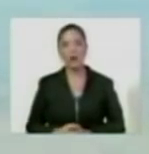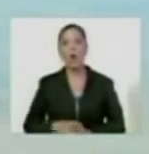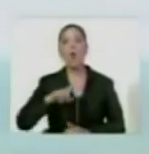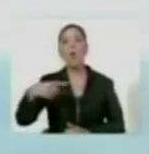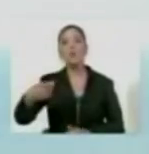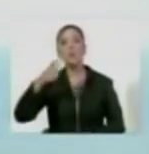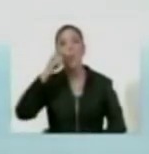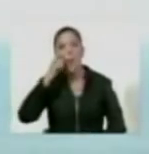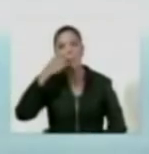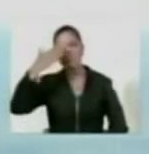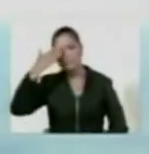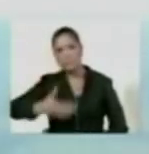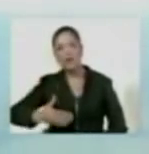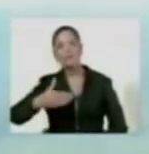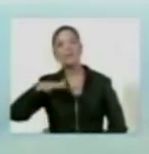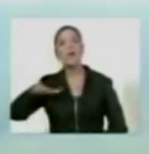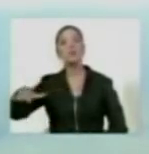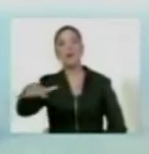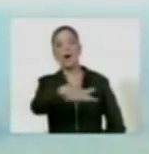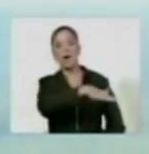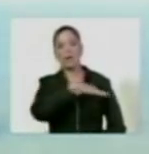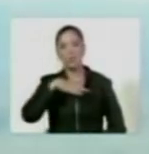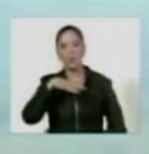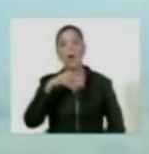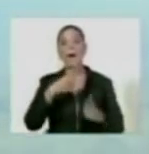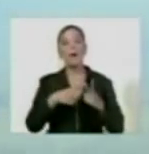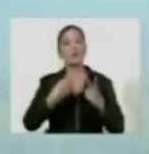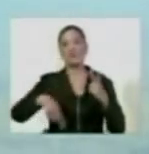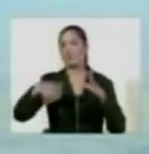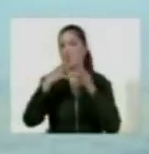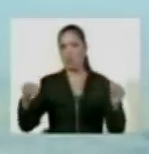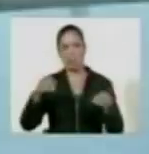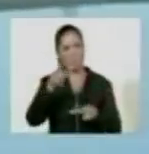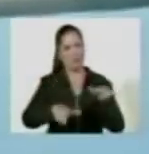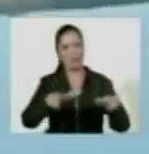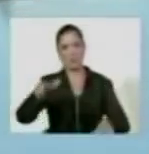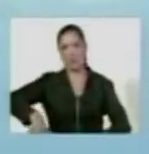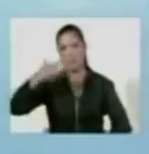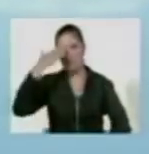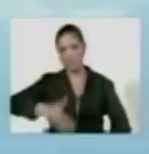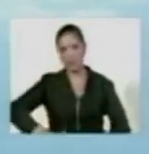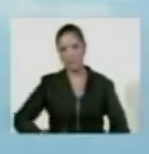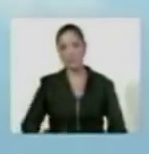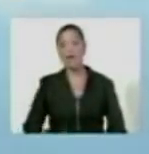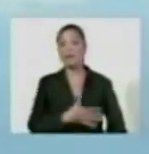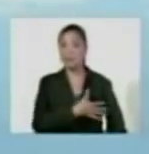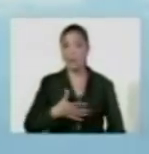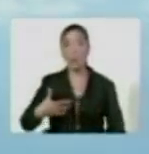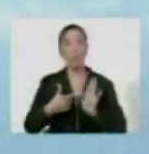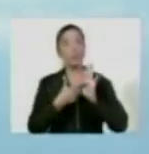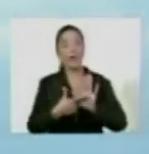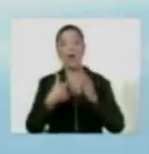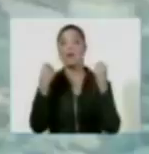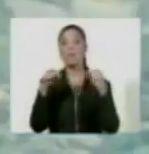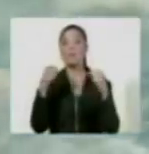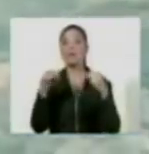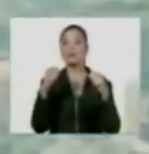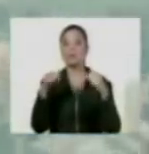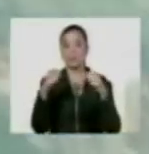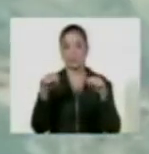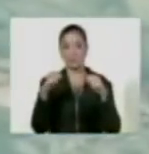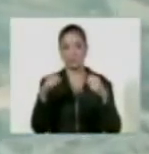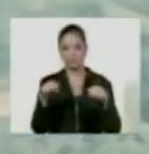de la Red y Los Llanos, el comandante de la SOI y el personal militar. Yo quiero, mi comandante, esbozarle a usted que el ejercicio